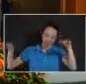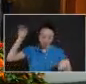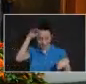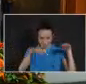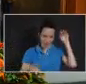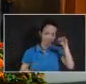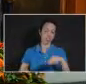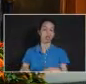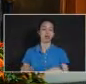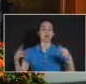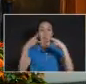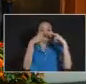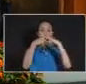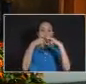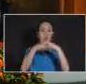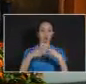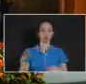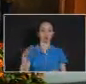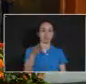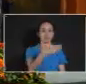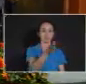peleándome con los tiburones.